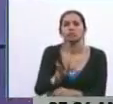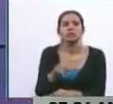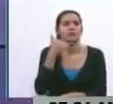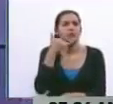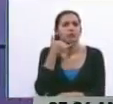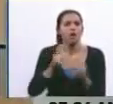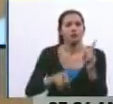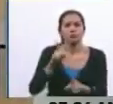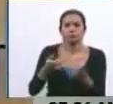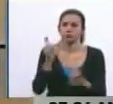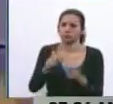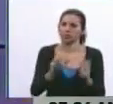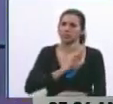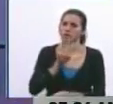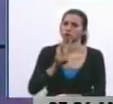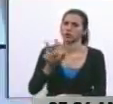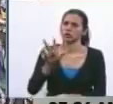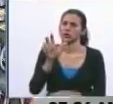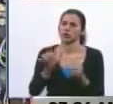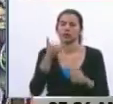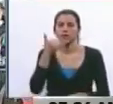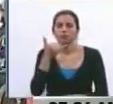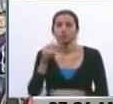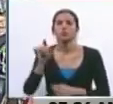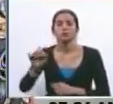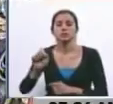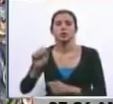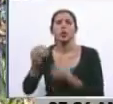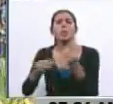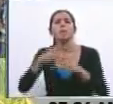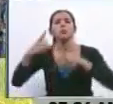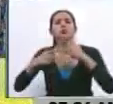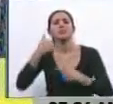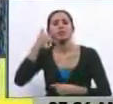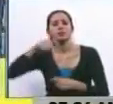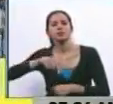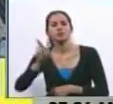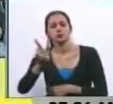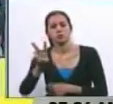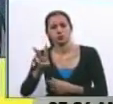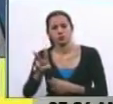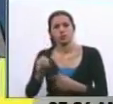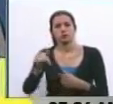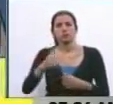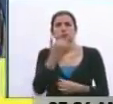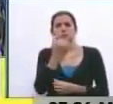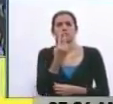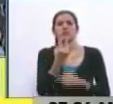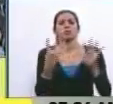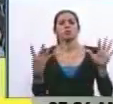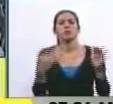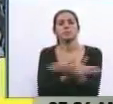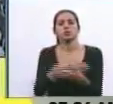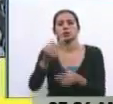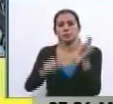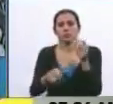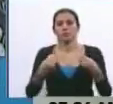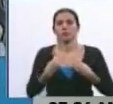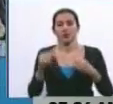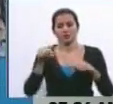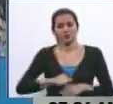a través de las alianzas que Así ha hecho es el gobierno nacional? Es importante, Verónica, fíjate, nosotros en el país somos cerca de 29 millones de